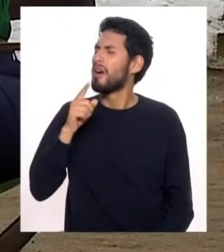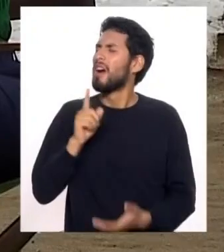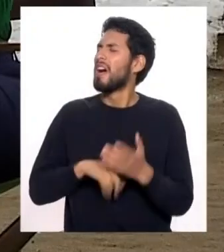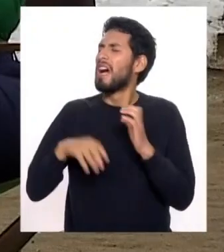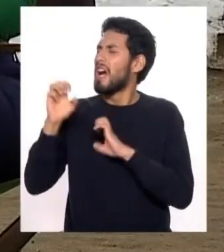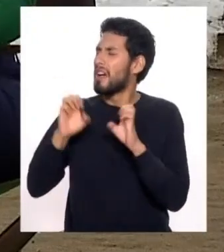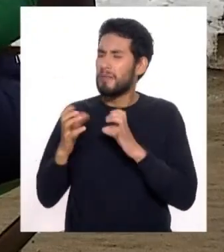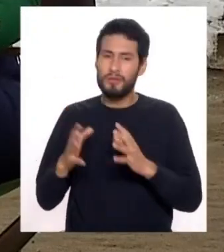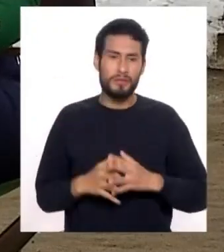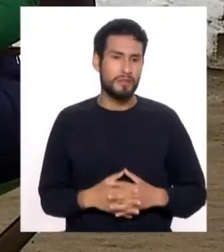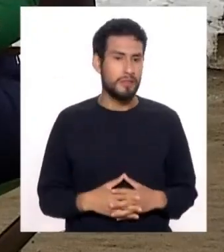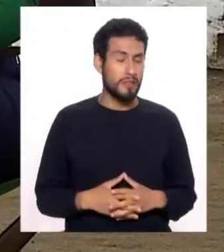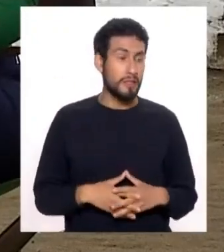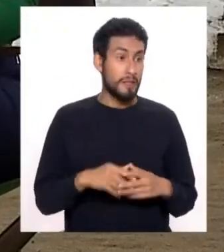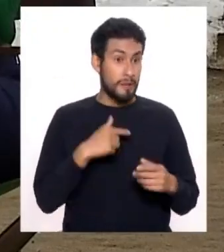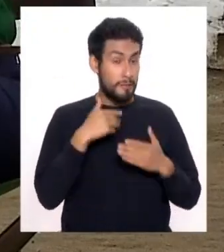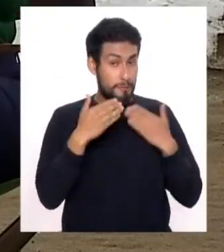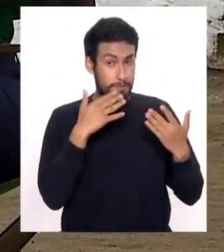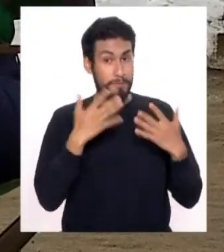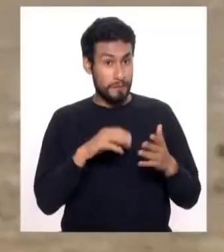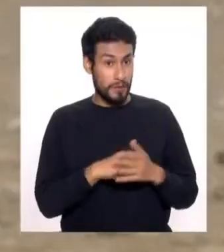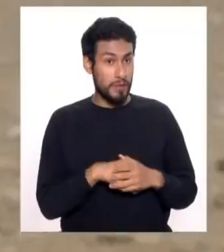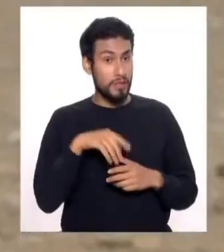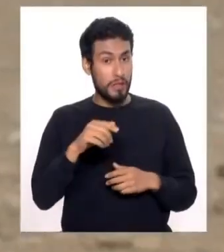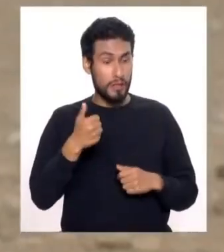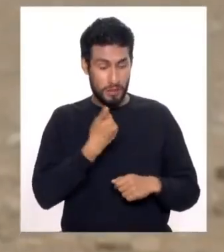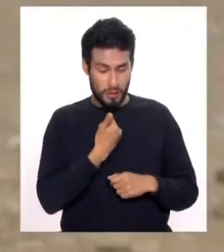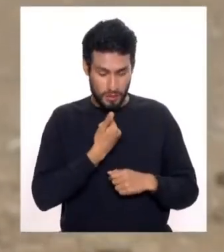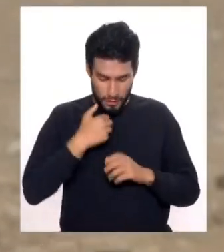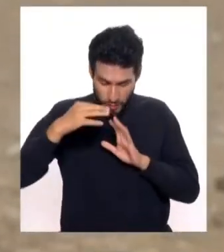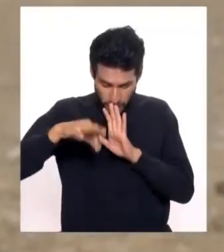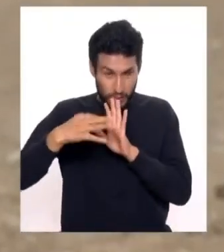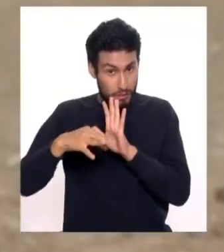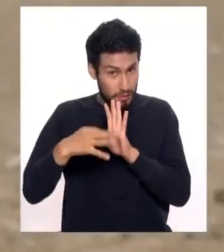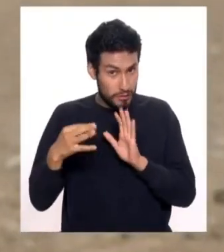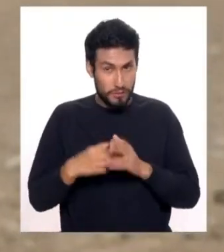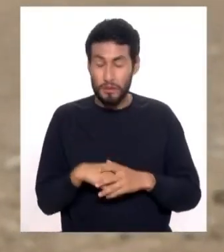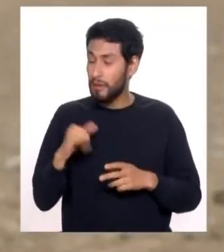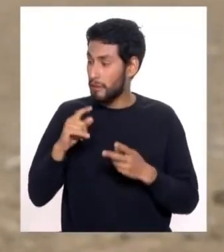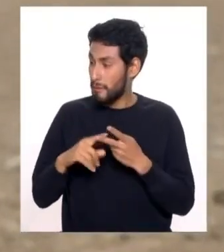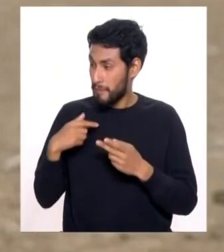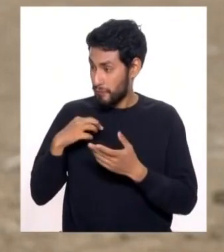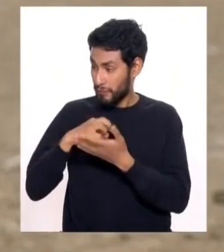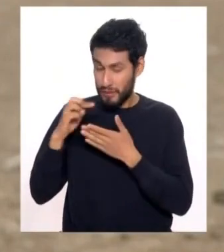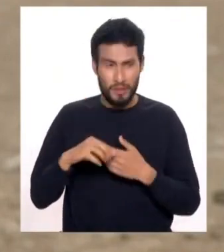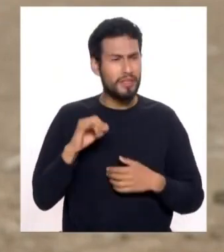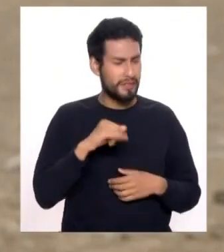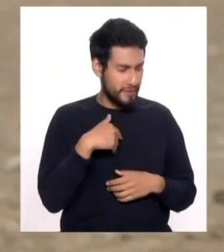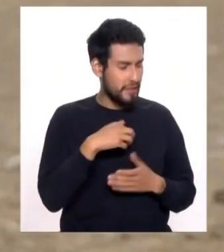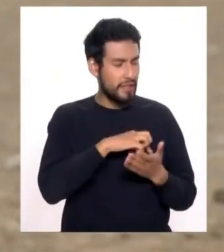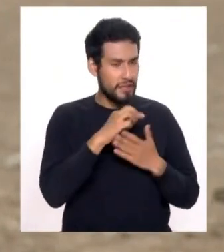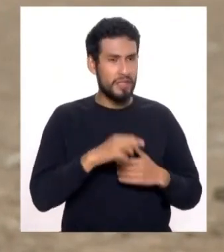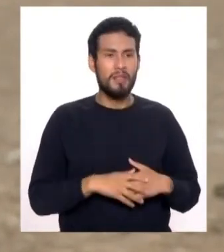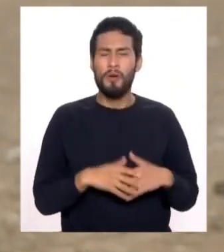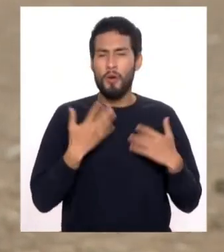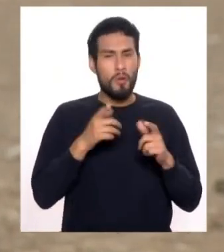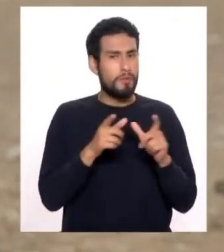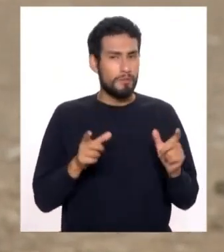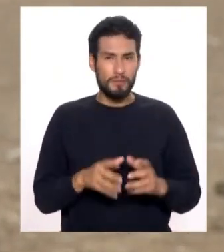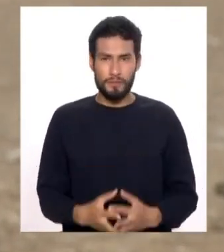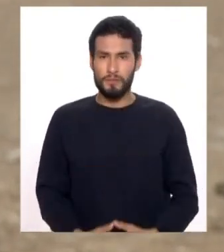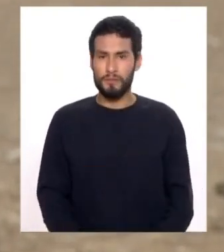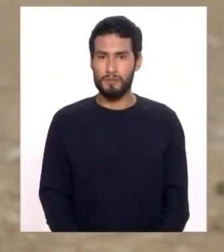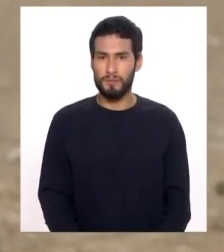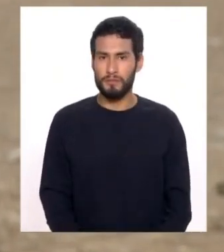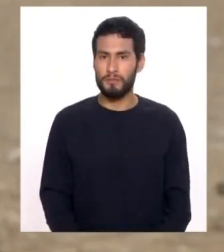es? Es lo que hemos conversado sobre el autoexamen o autotoma, ¿no? Y la campaña que tenemos hisopo. Así es, no, y, en cualquier establecimiento. Y también